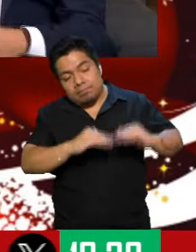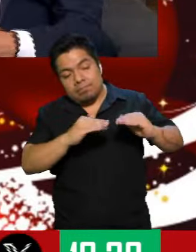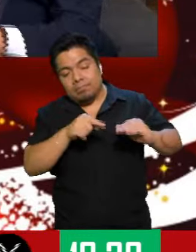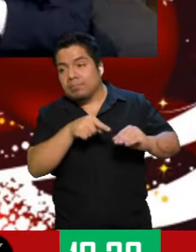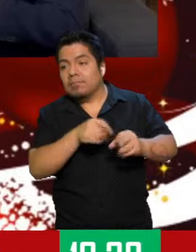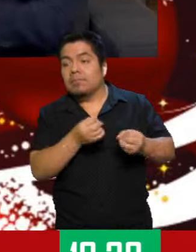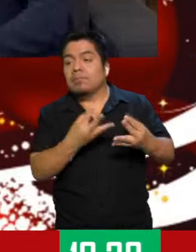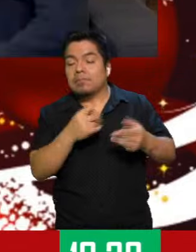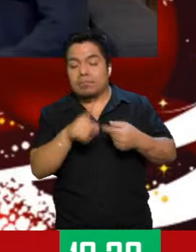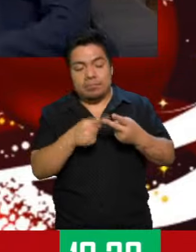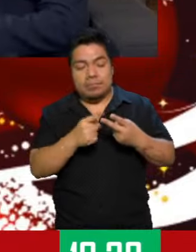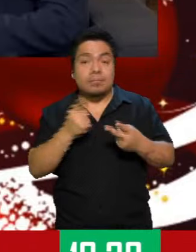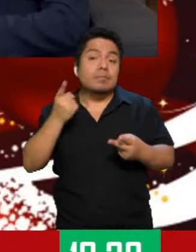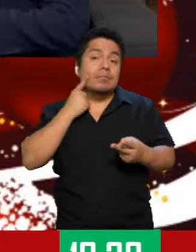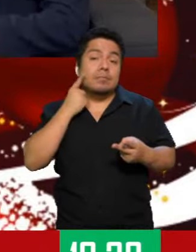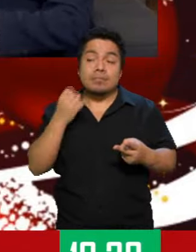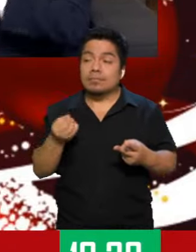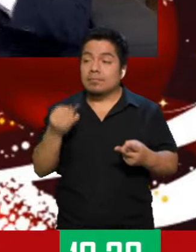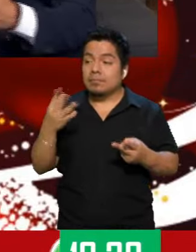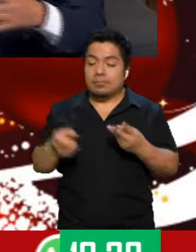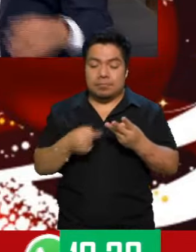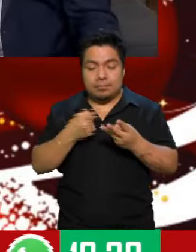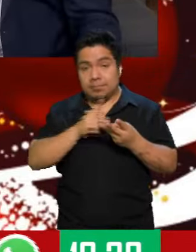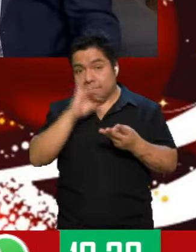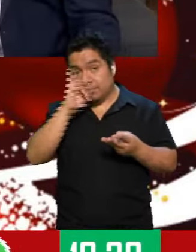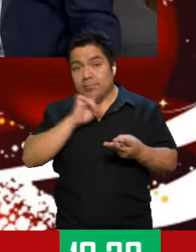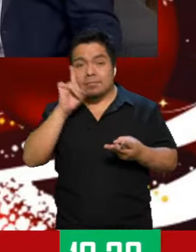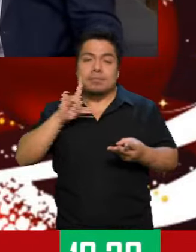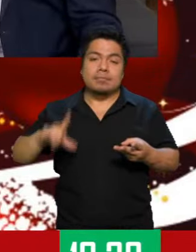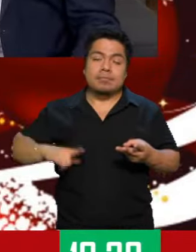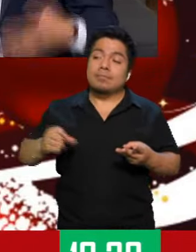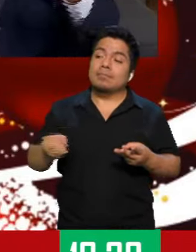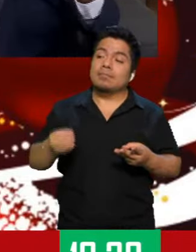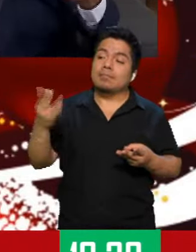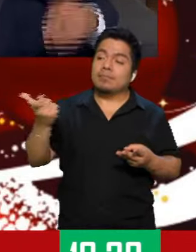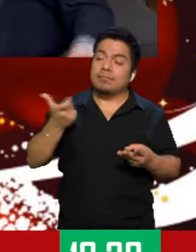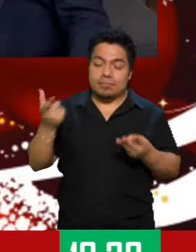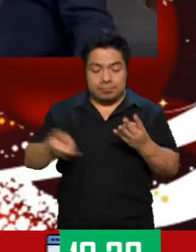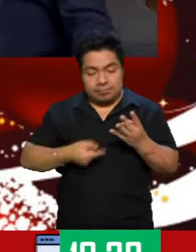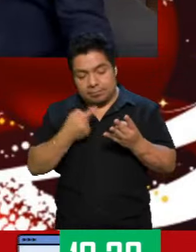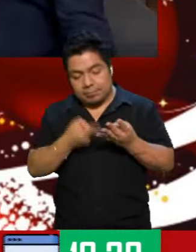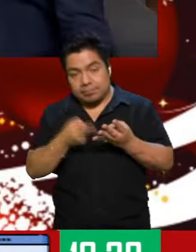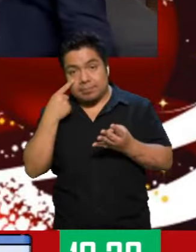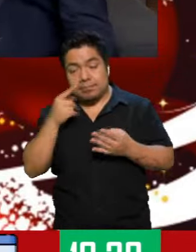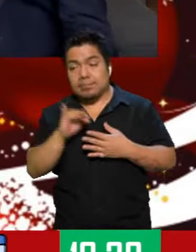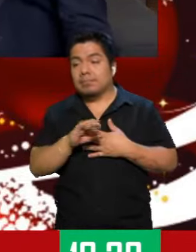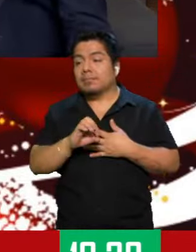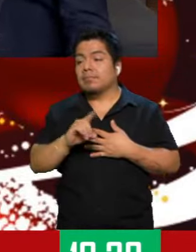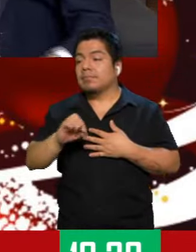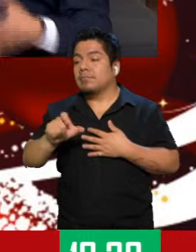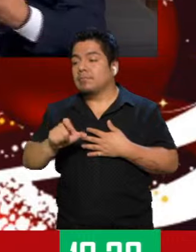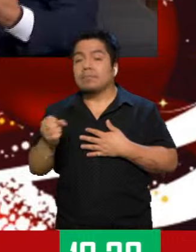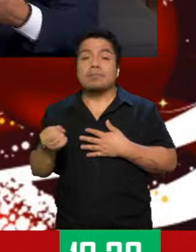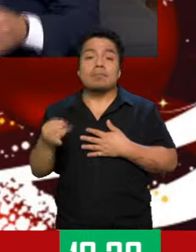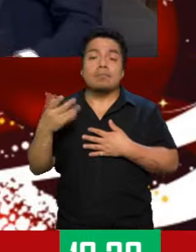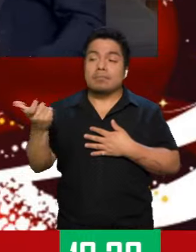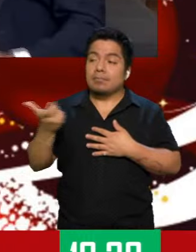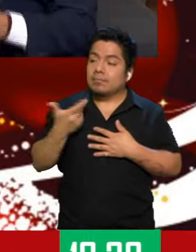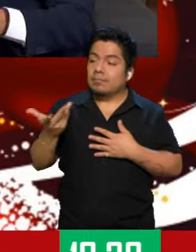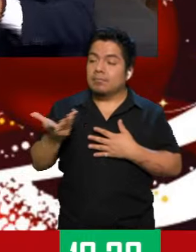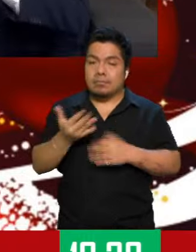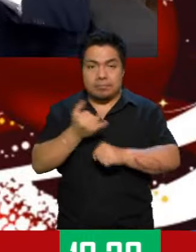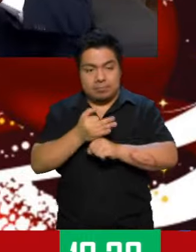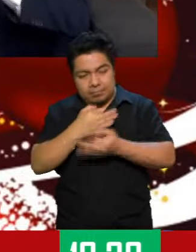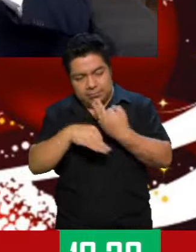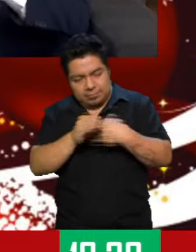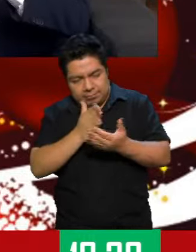preguntar cuánto gana un diputado, cuánto gana la jefa de gobierno de la Ciudad de México, un comisionado del Info de la Ciudad de México. El derecho de acceso a la información